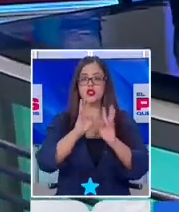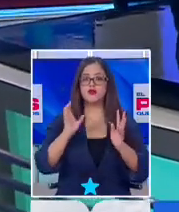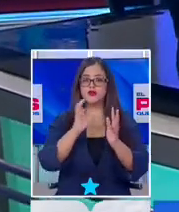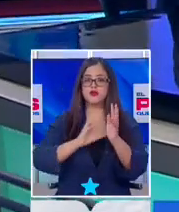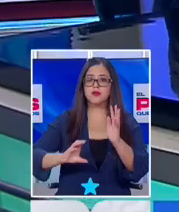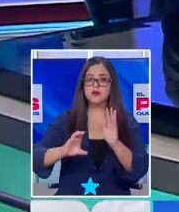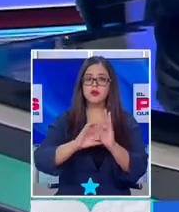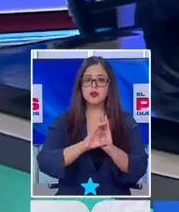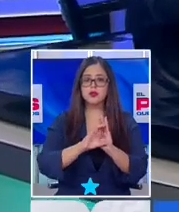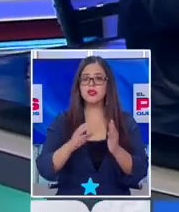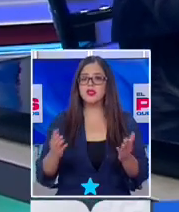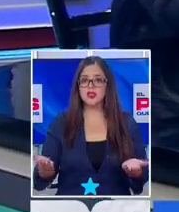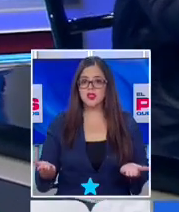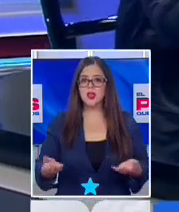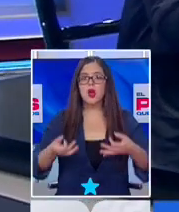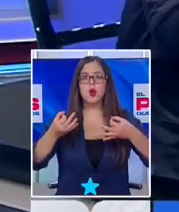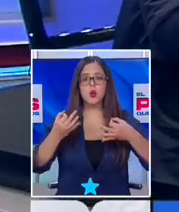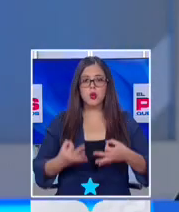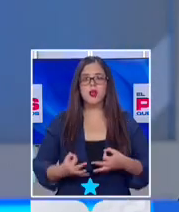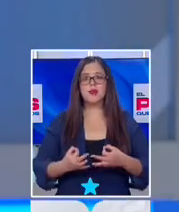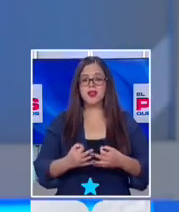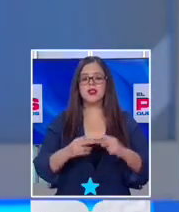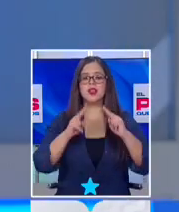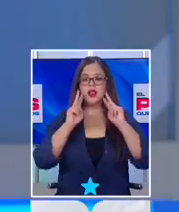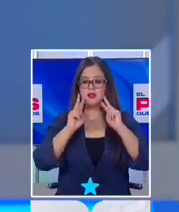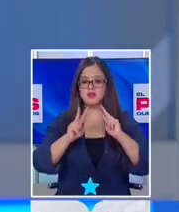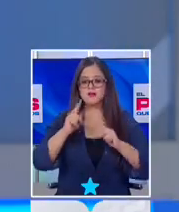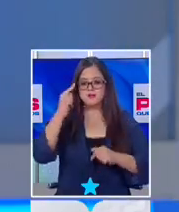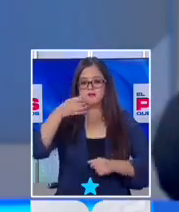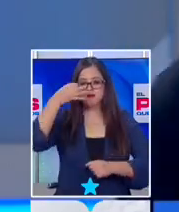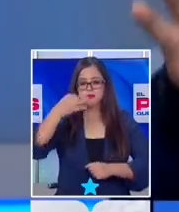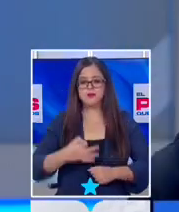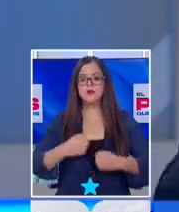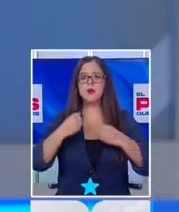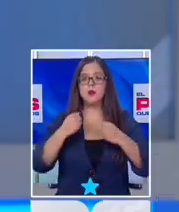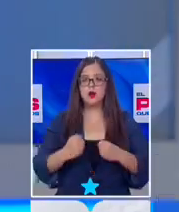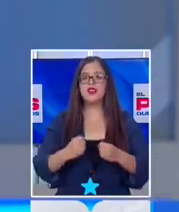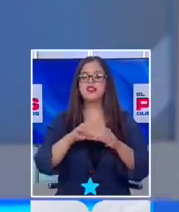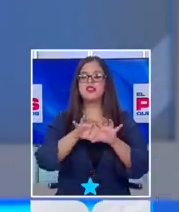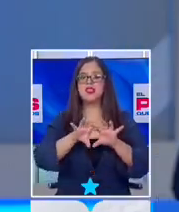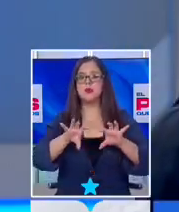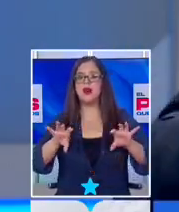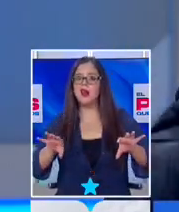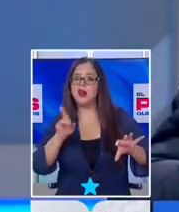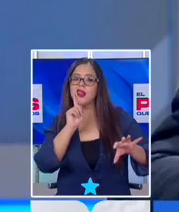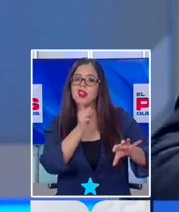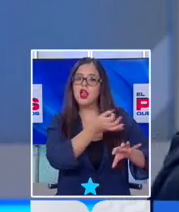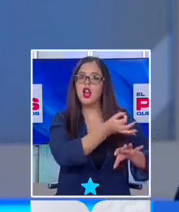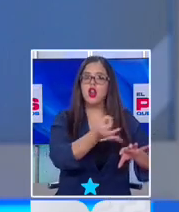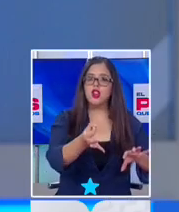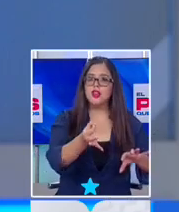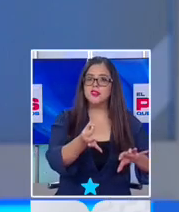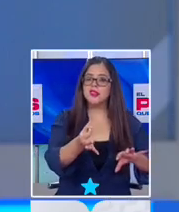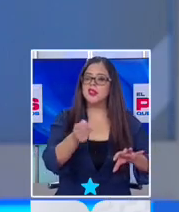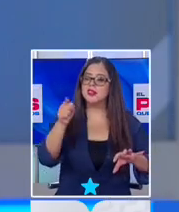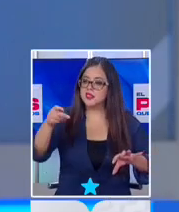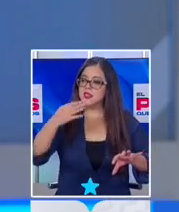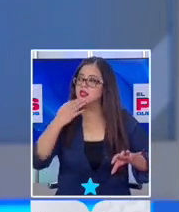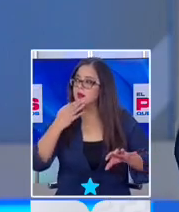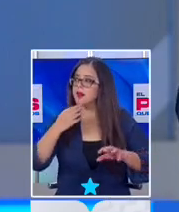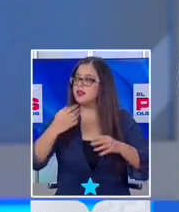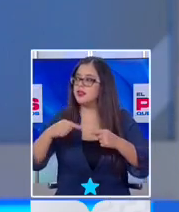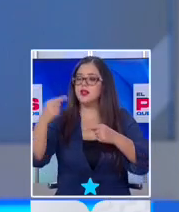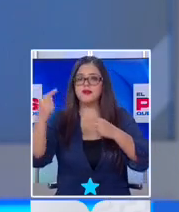es tener es justamente esta altura de mira de poder tener la capacidad de separar quien lo dice del argumento mismo del contenido